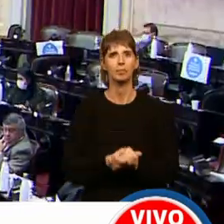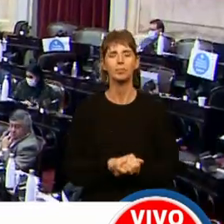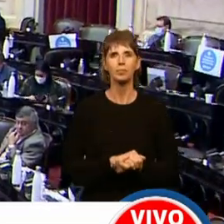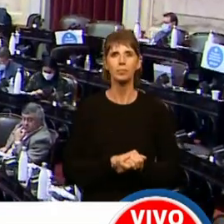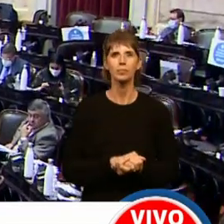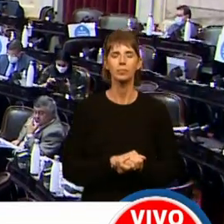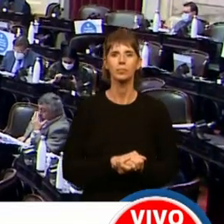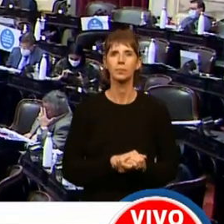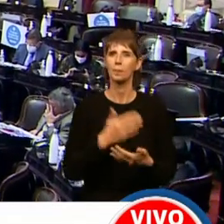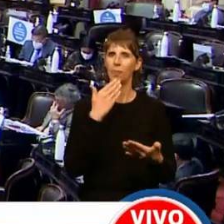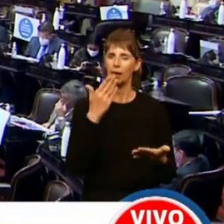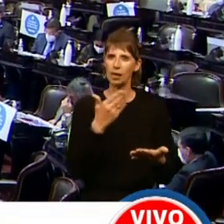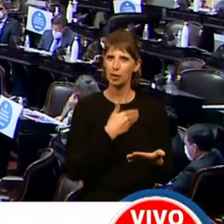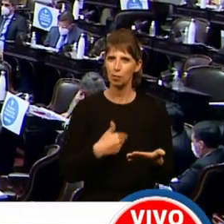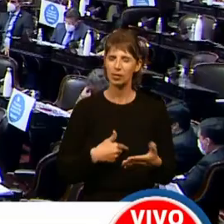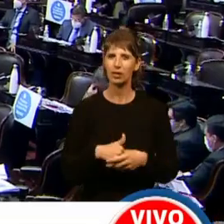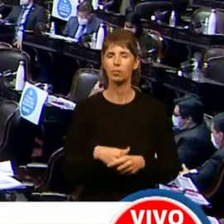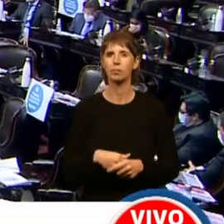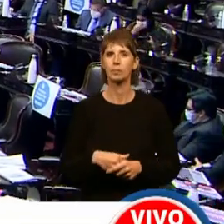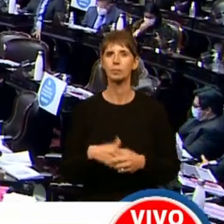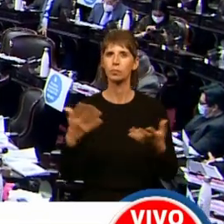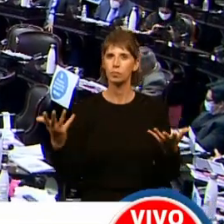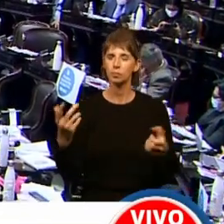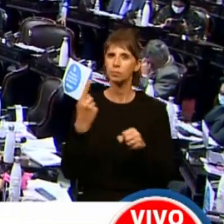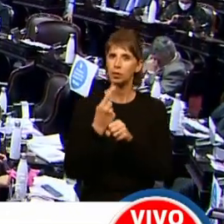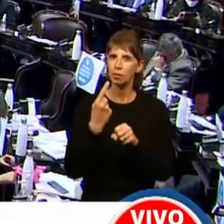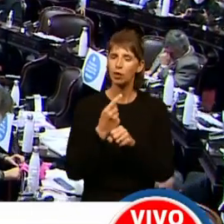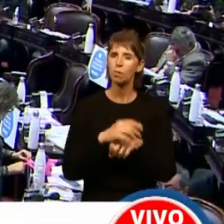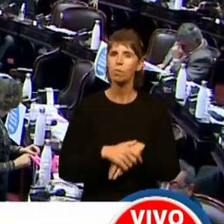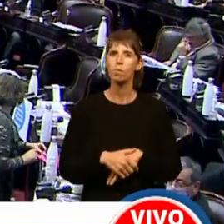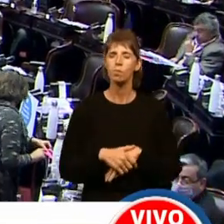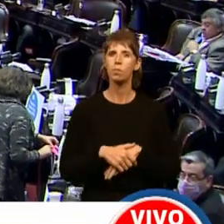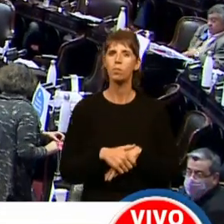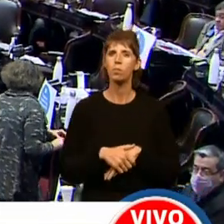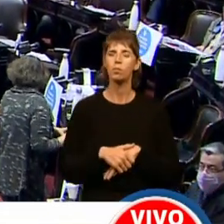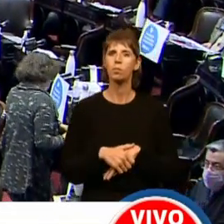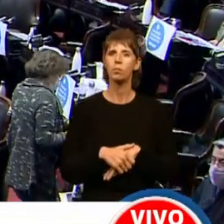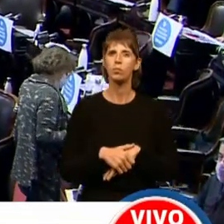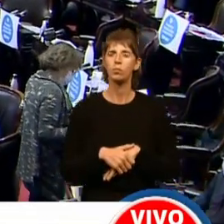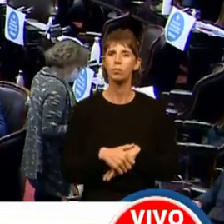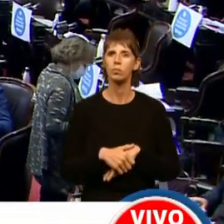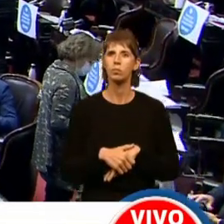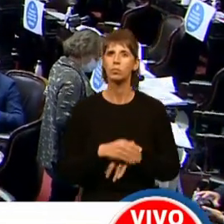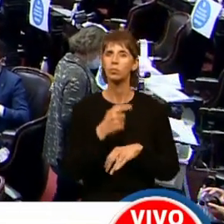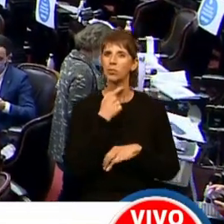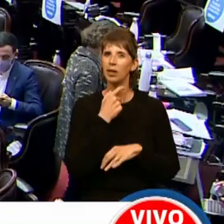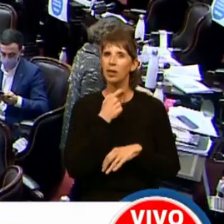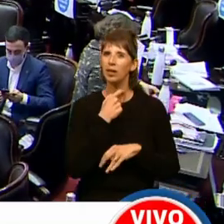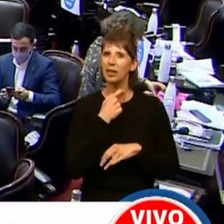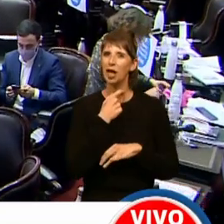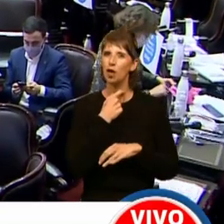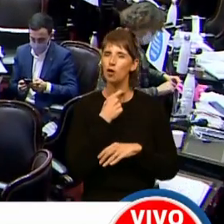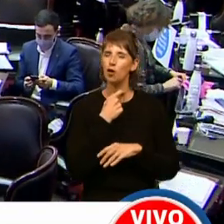gracias presidenta bueno en primer lugar también sumarme a esta sesión histórica